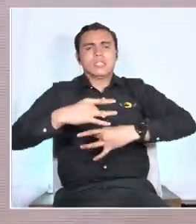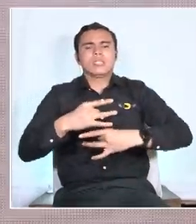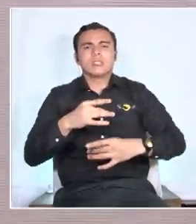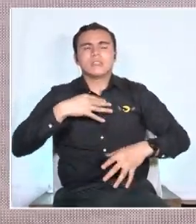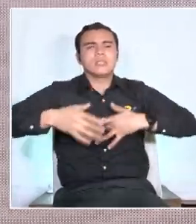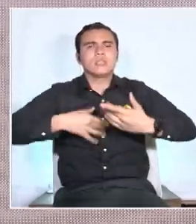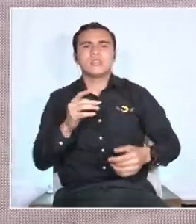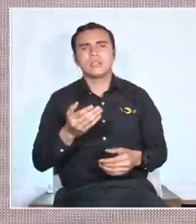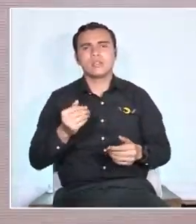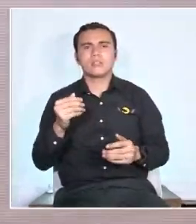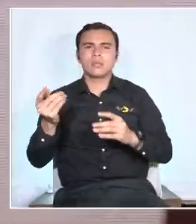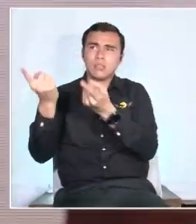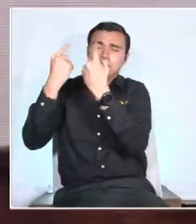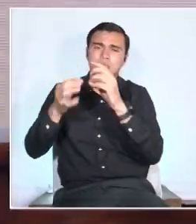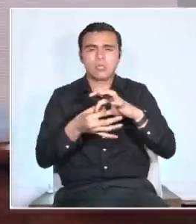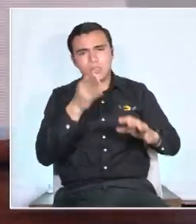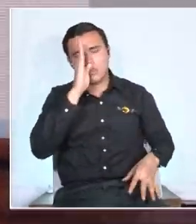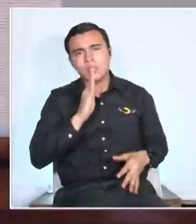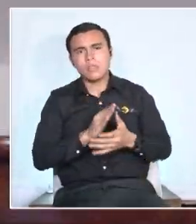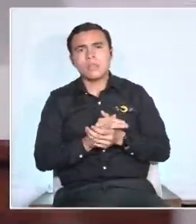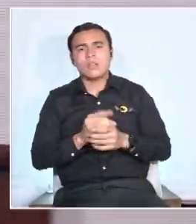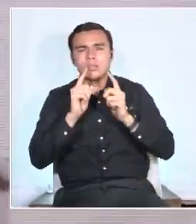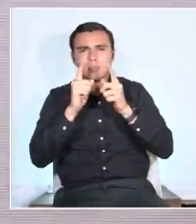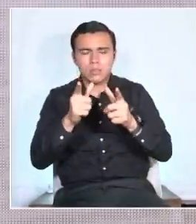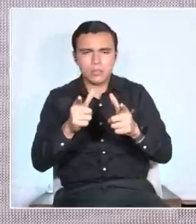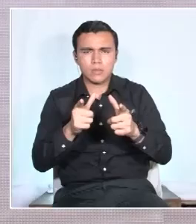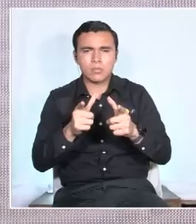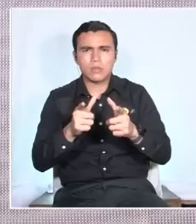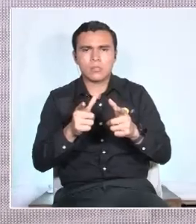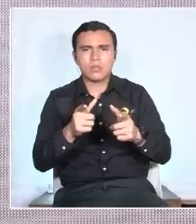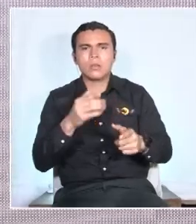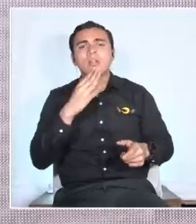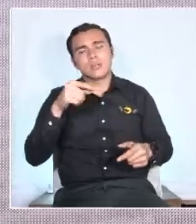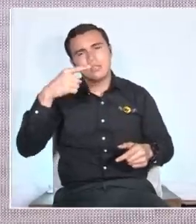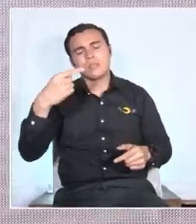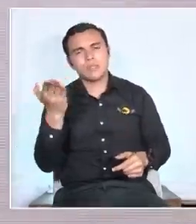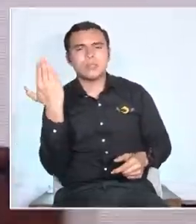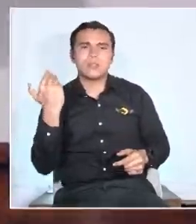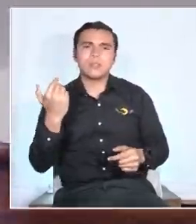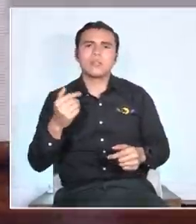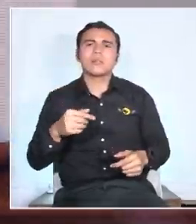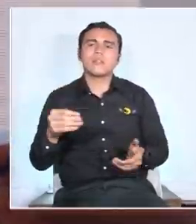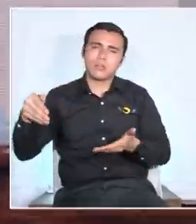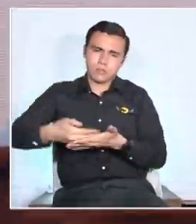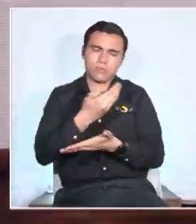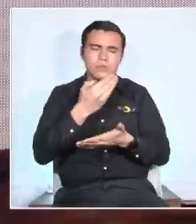Dios. Kiyama senda rabakai. Ya se los había dicho antes, pero se los digo de nuevo.